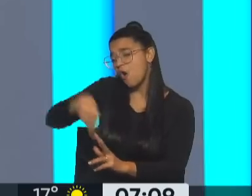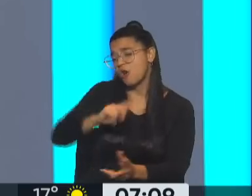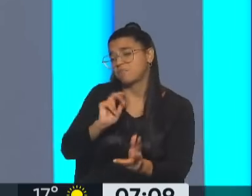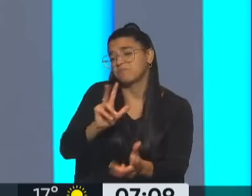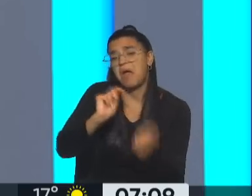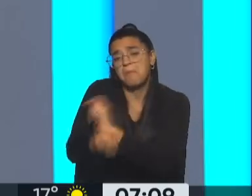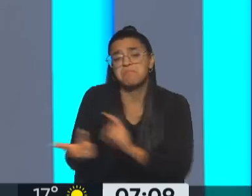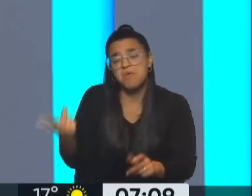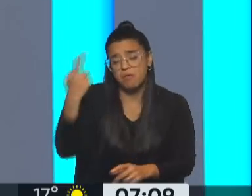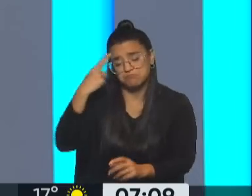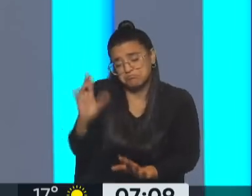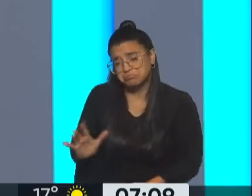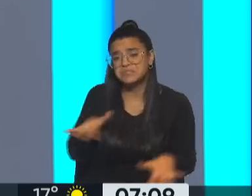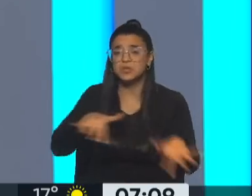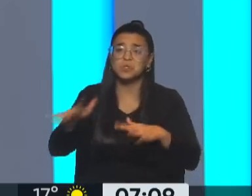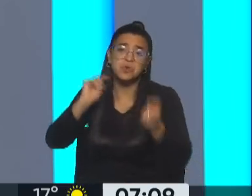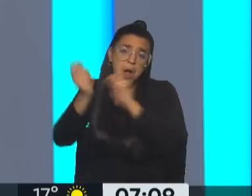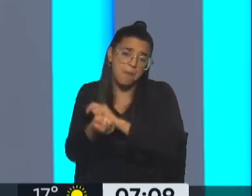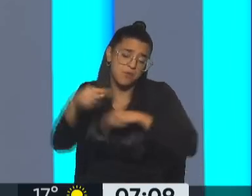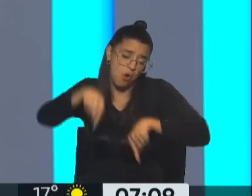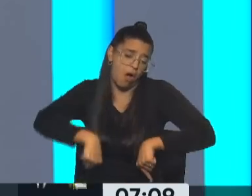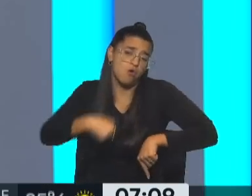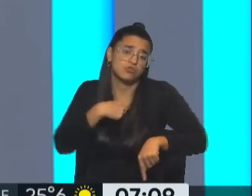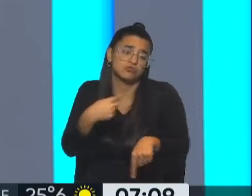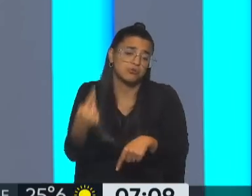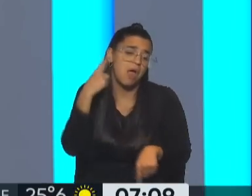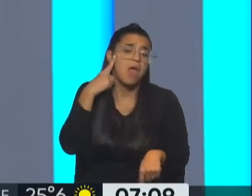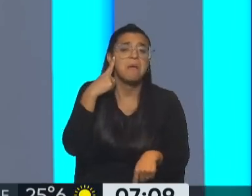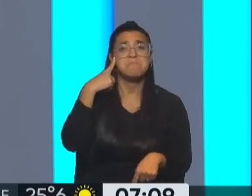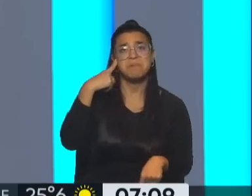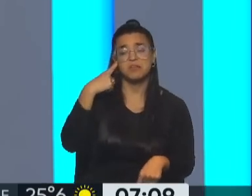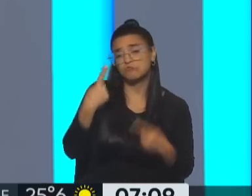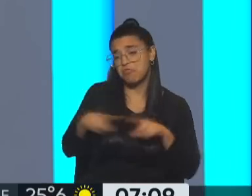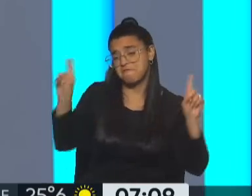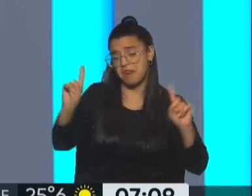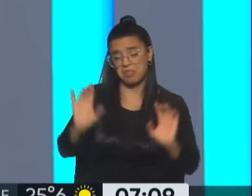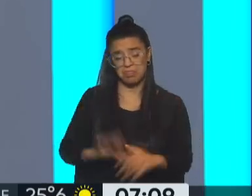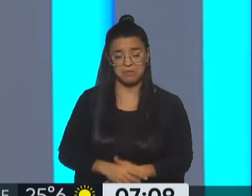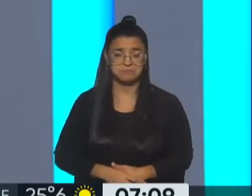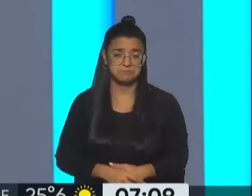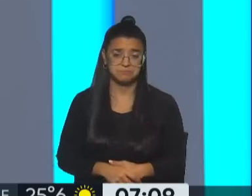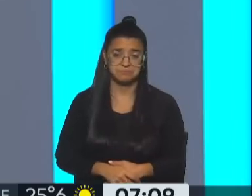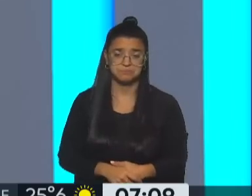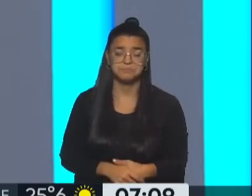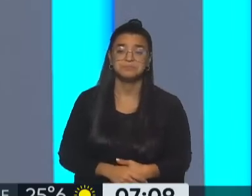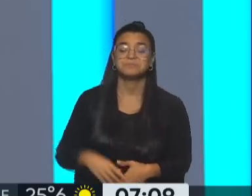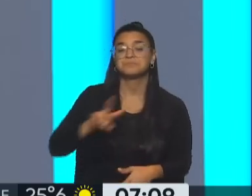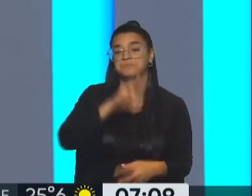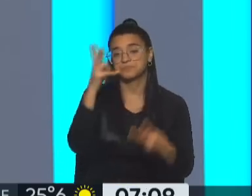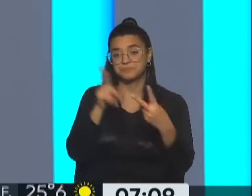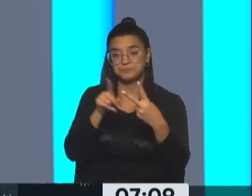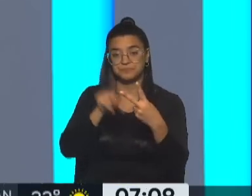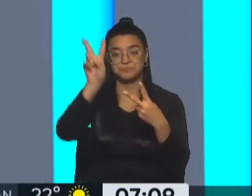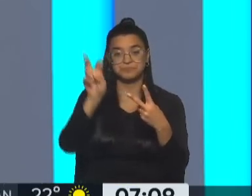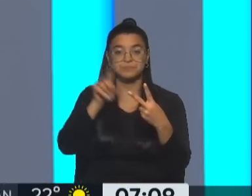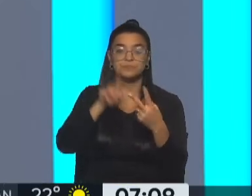qué? Porque cambiaron las circunstancias y yo leí las cosas de otra manera y hoy pienso diferente. La segunda cuestión que